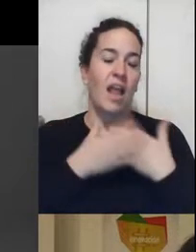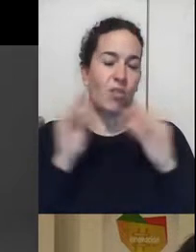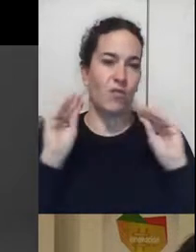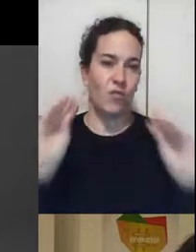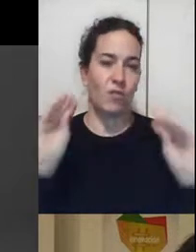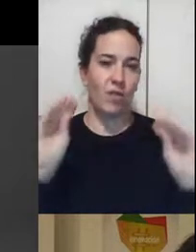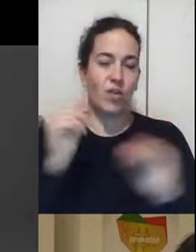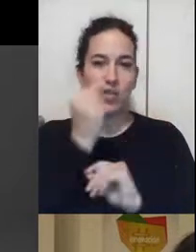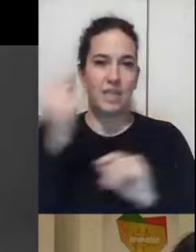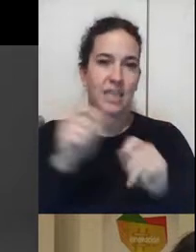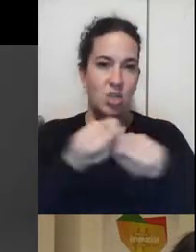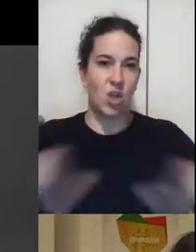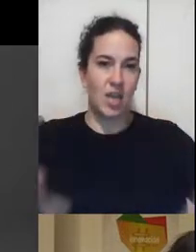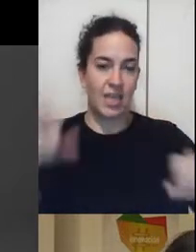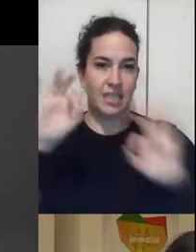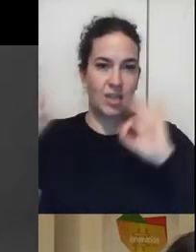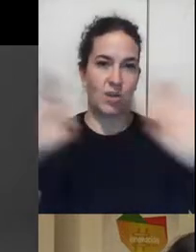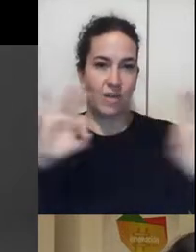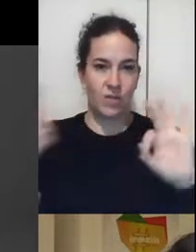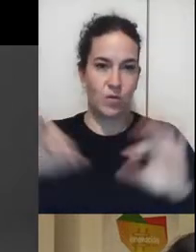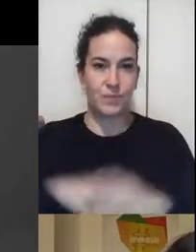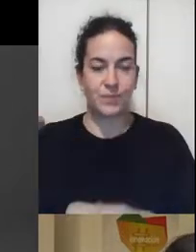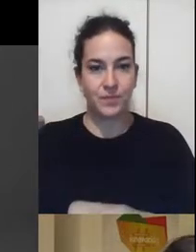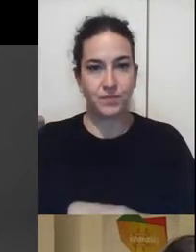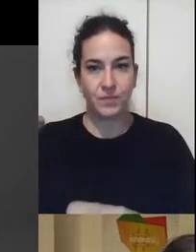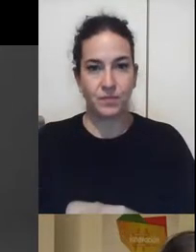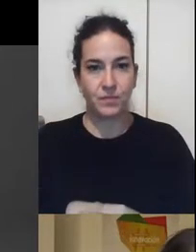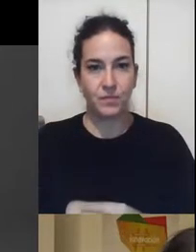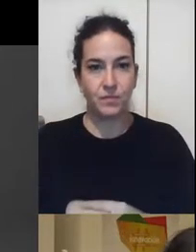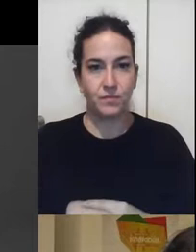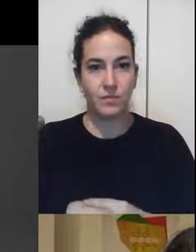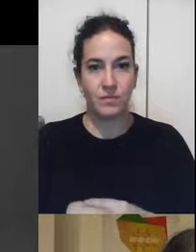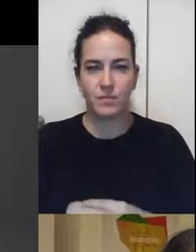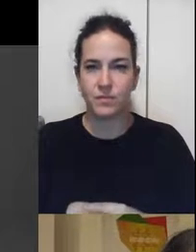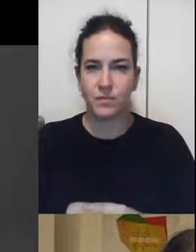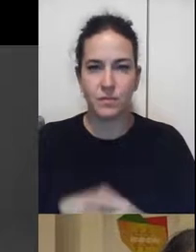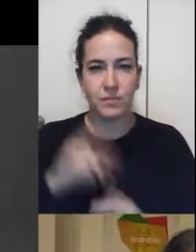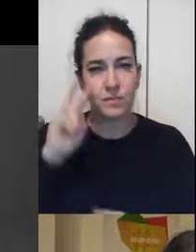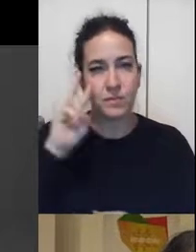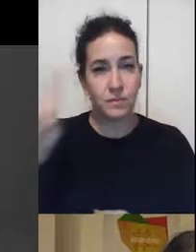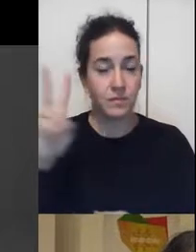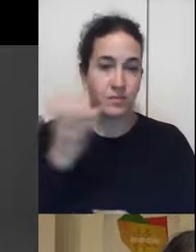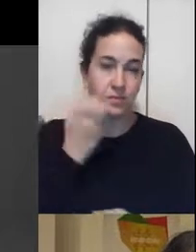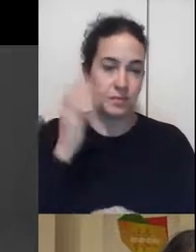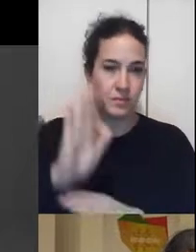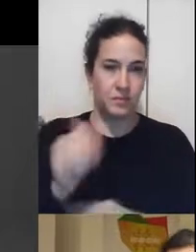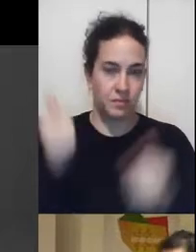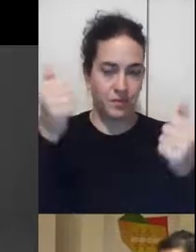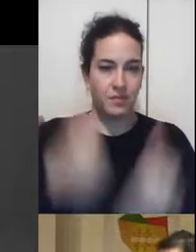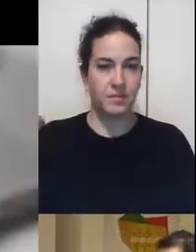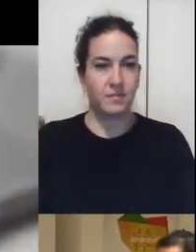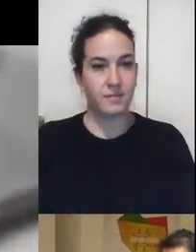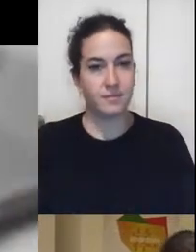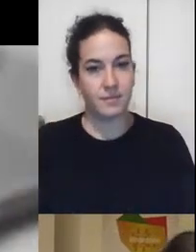diseño escenográfico del tercer curso de Bellas Artes. Además, muchas gracias. Aquí tenéis pues, los últimos ejemplos.